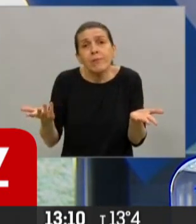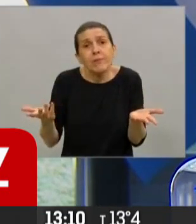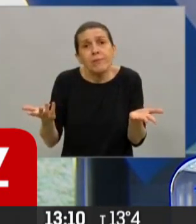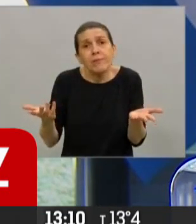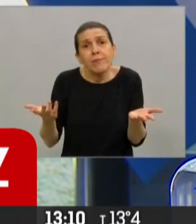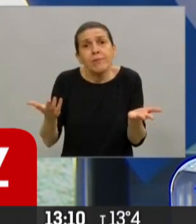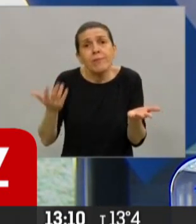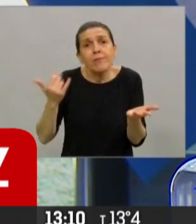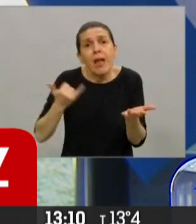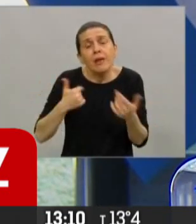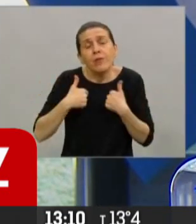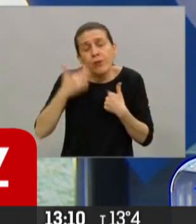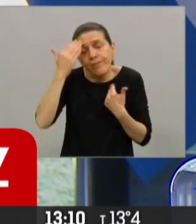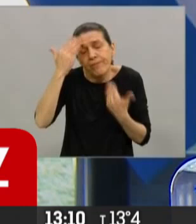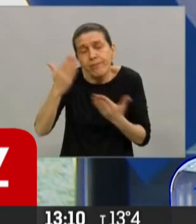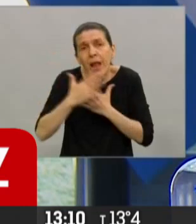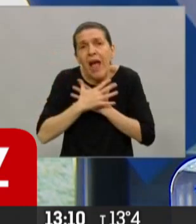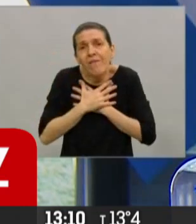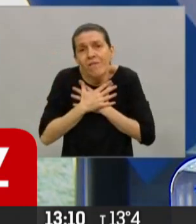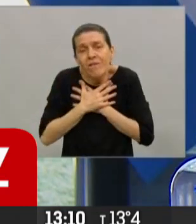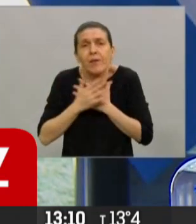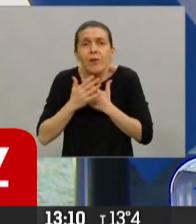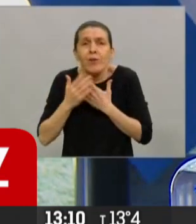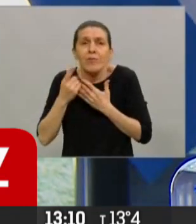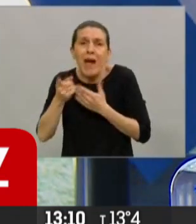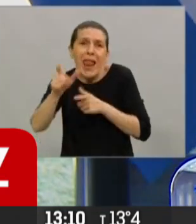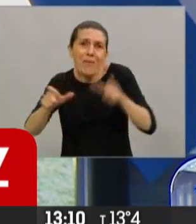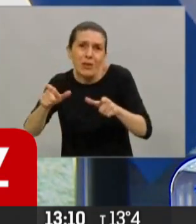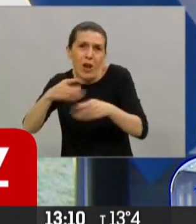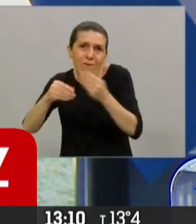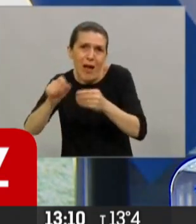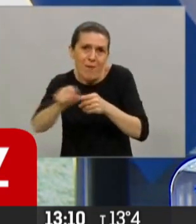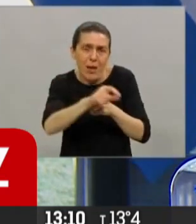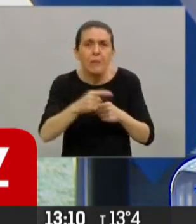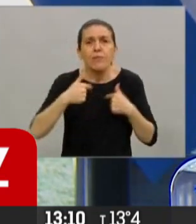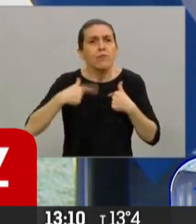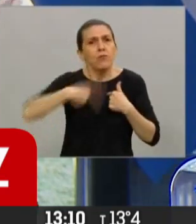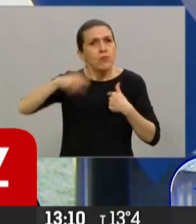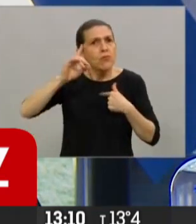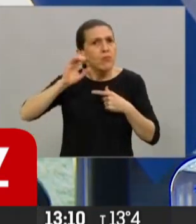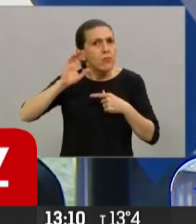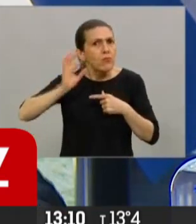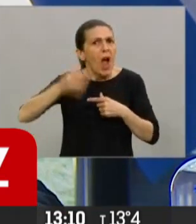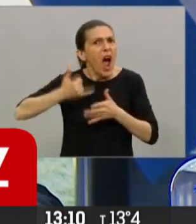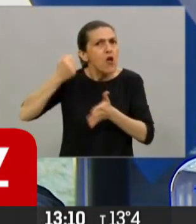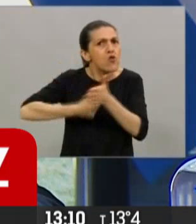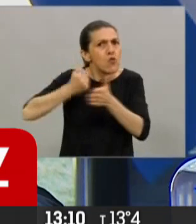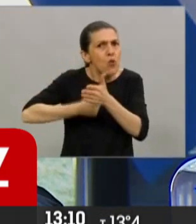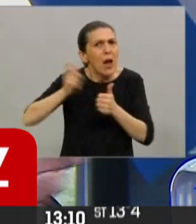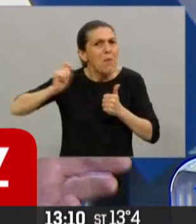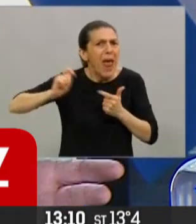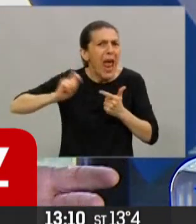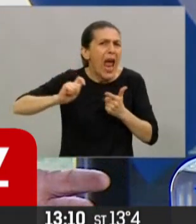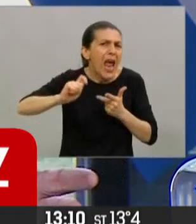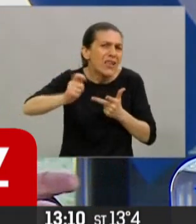a ellos mi afecto y mi solidaridad. Nosotros siempre supimos que tenemos que enfrentar una lucha larga, que esto